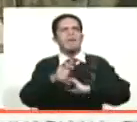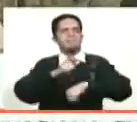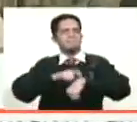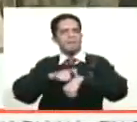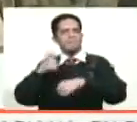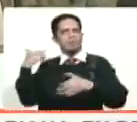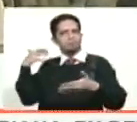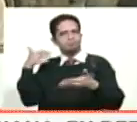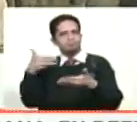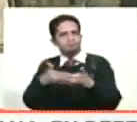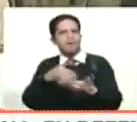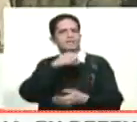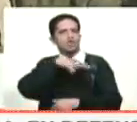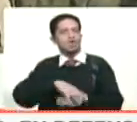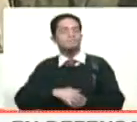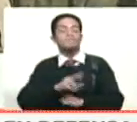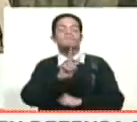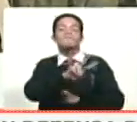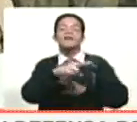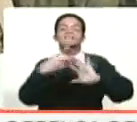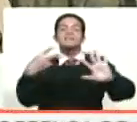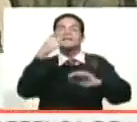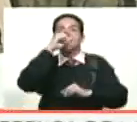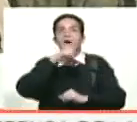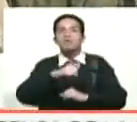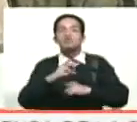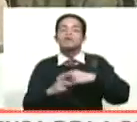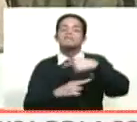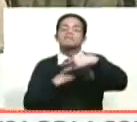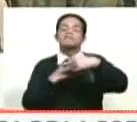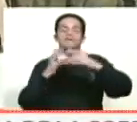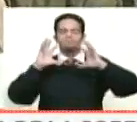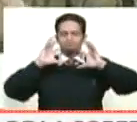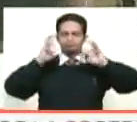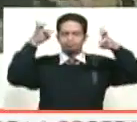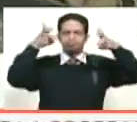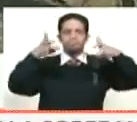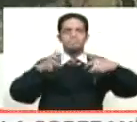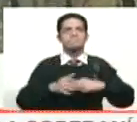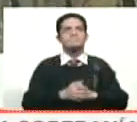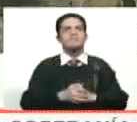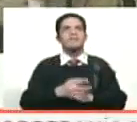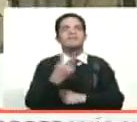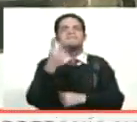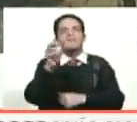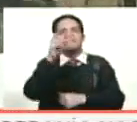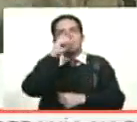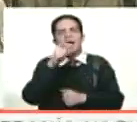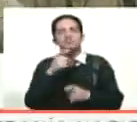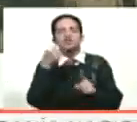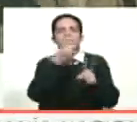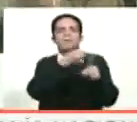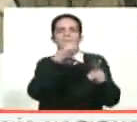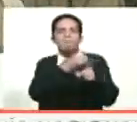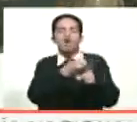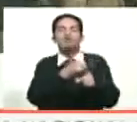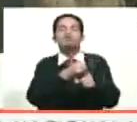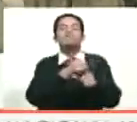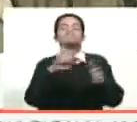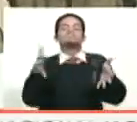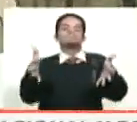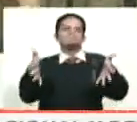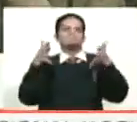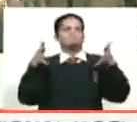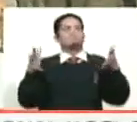histórico. 27 años de rebelión permanente y 20 años de batalla y victoria permanente